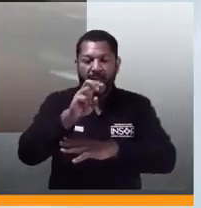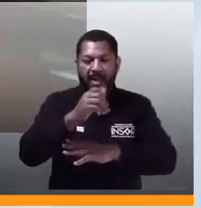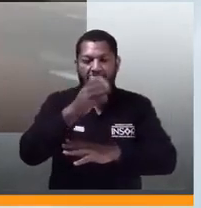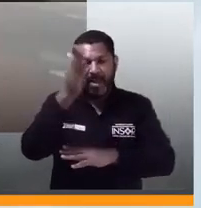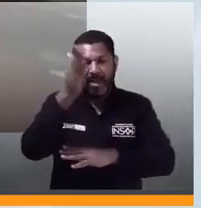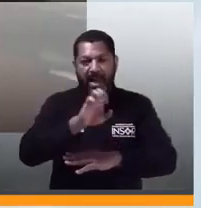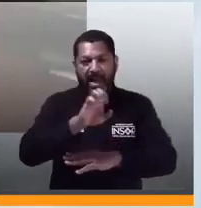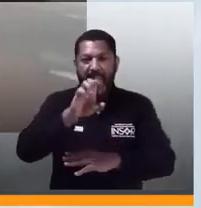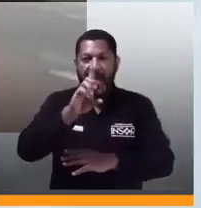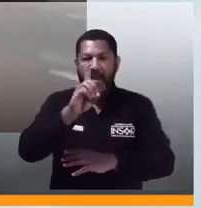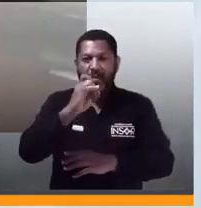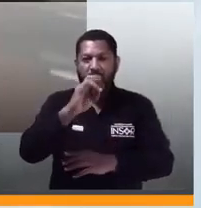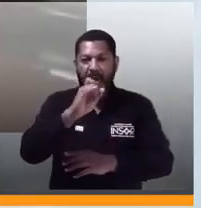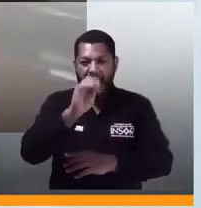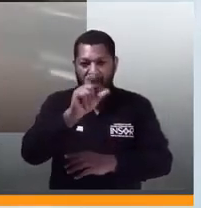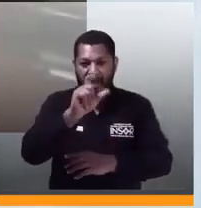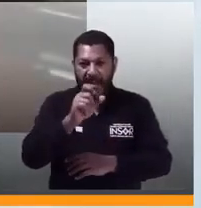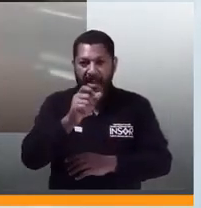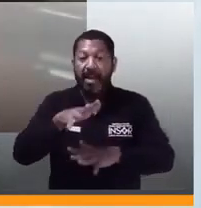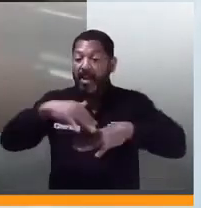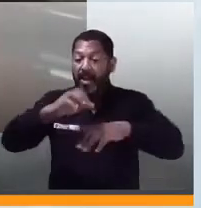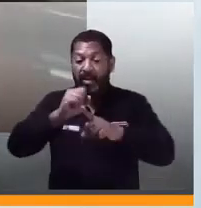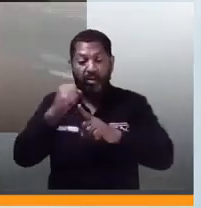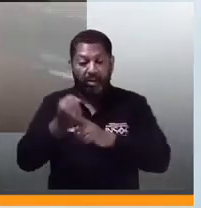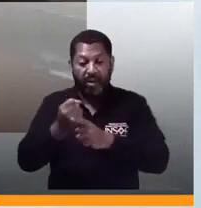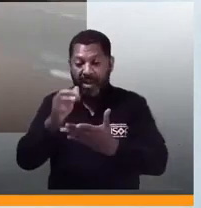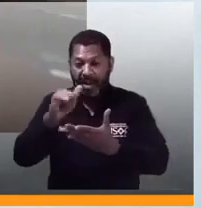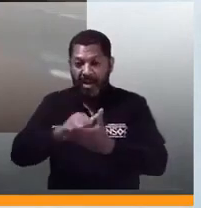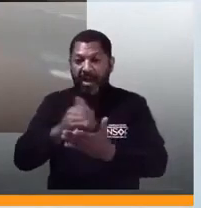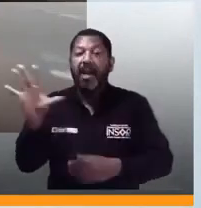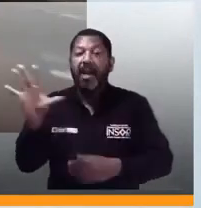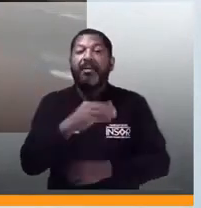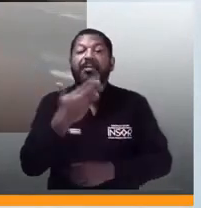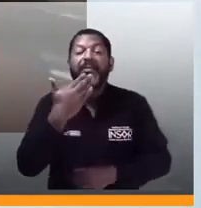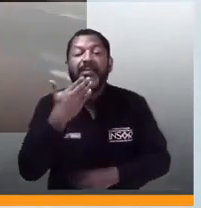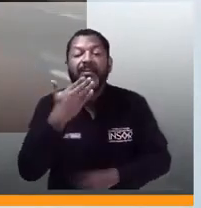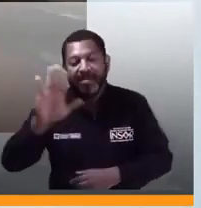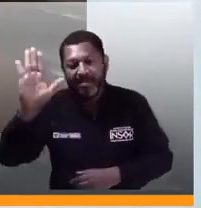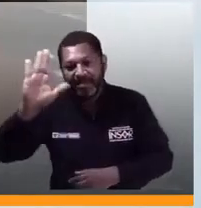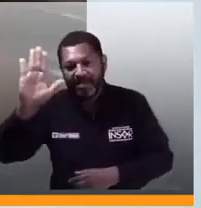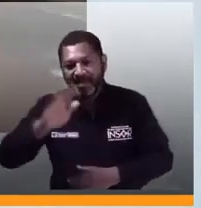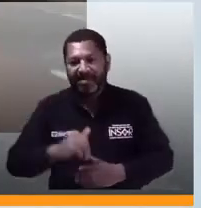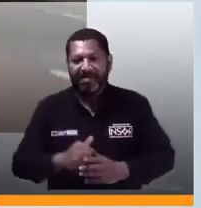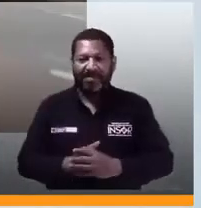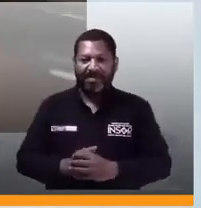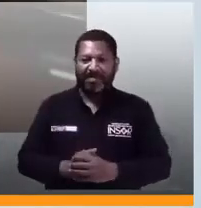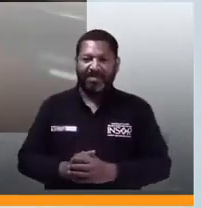redunete.net/educatec. Y a seguir las redes sociales de Red Únete. A todos muchas gracias y hasta luego.